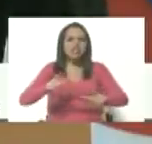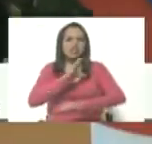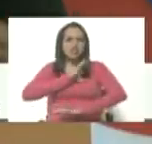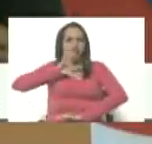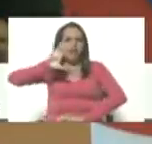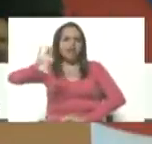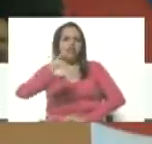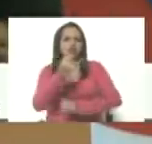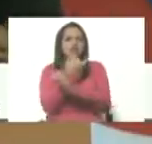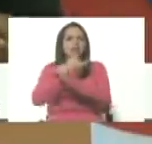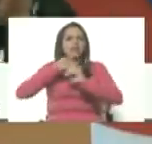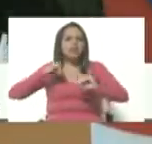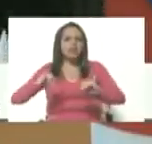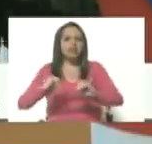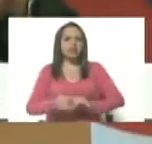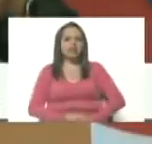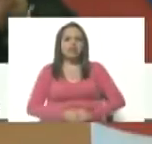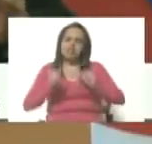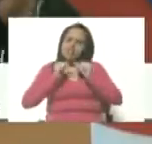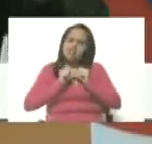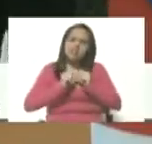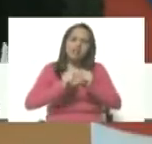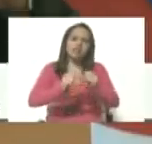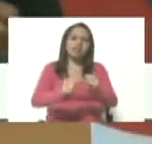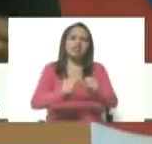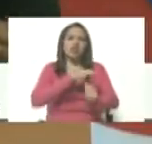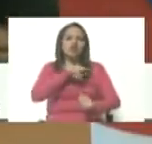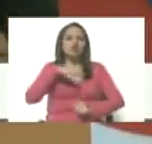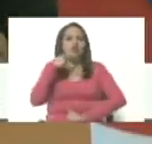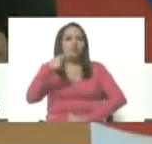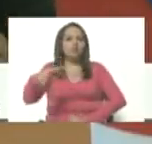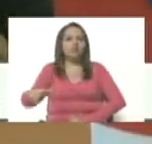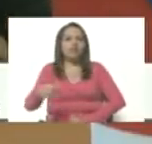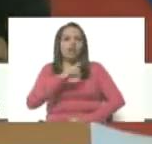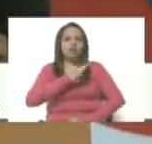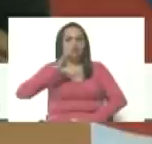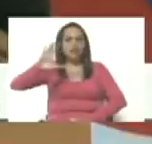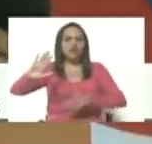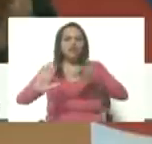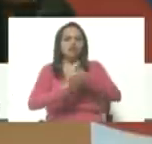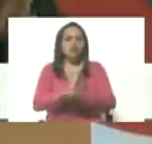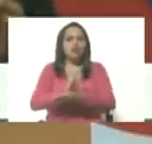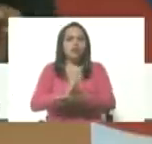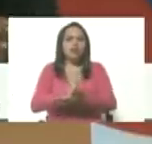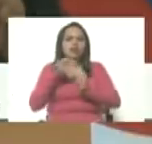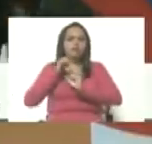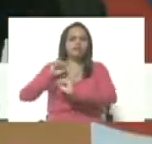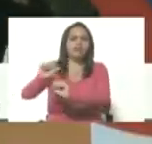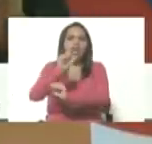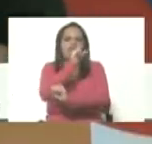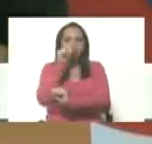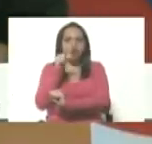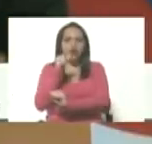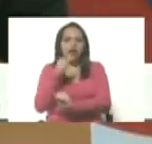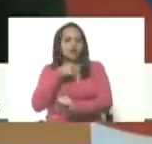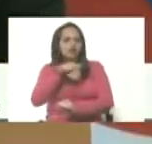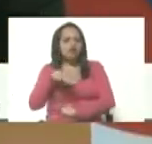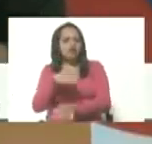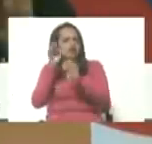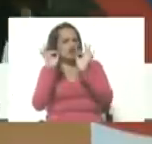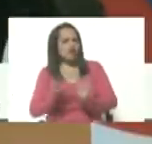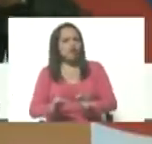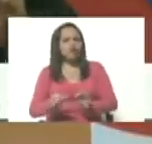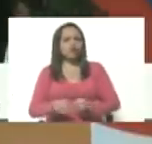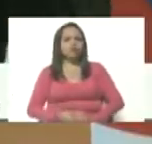soberanos, independientes y seguir con nuestras políticas soberanas en materia antidrogas, que estamos seguros